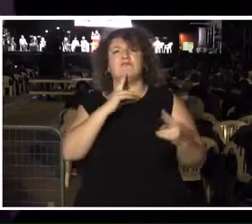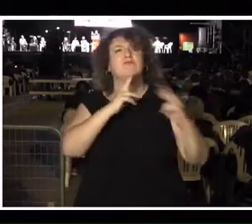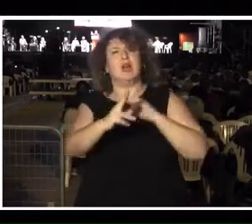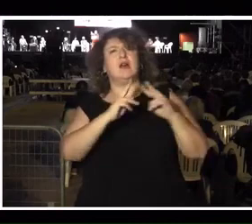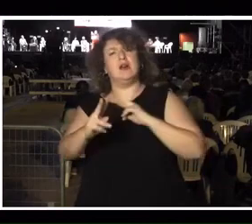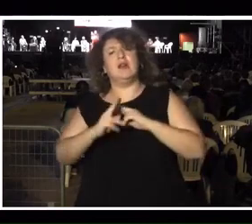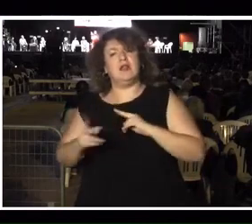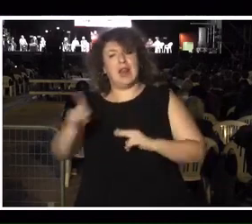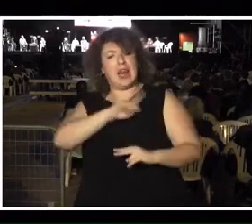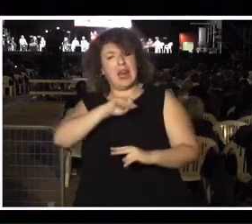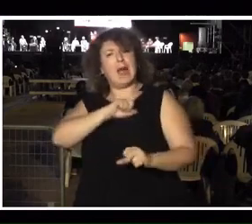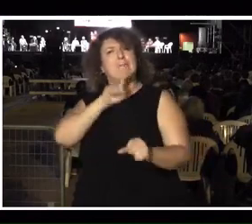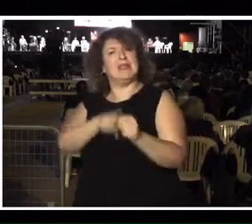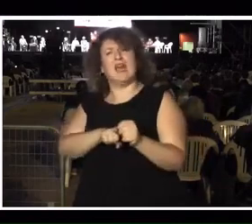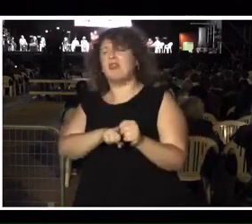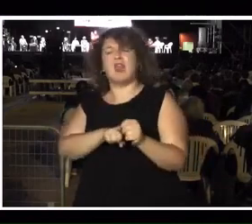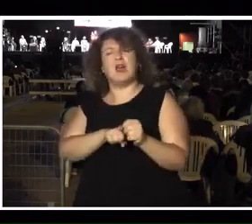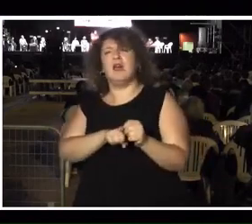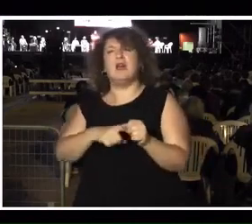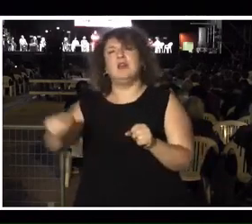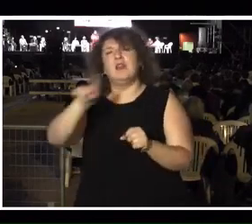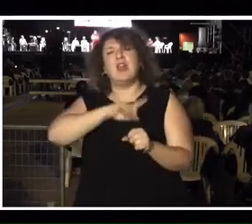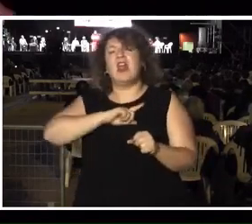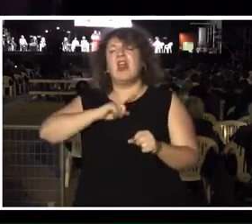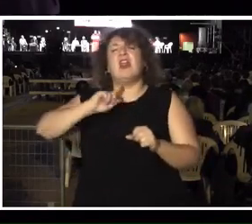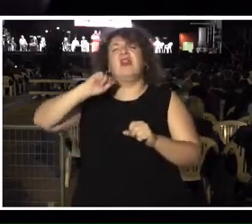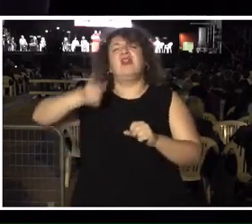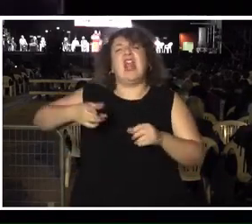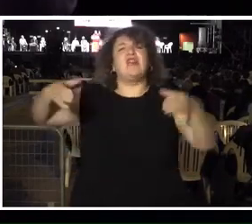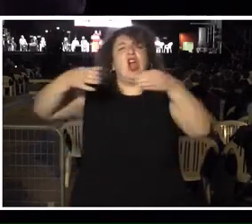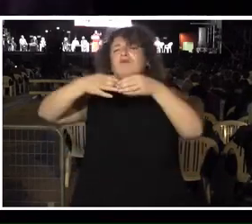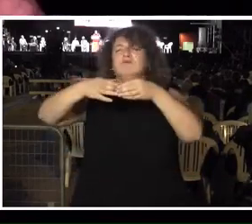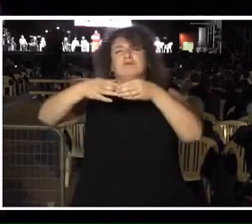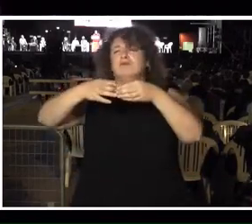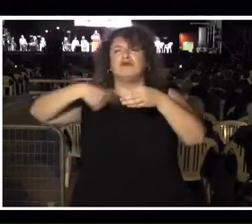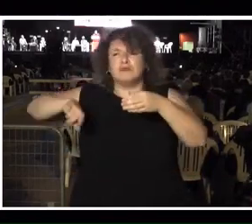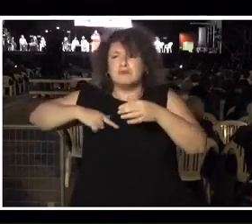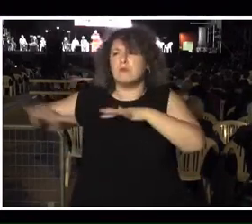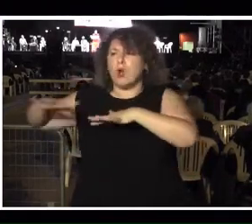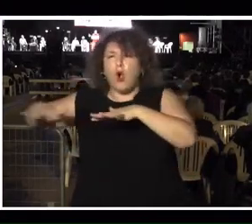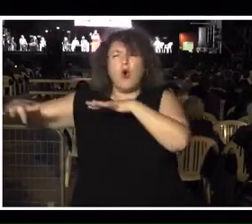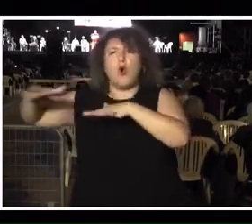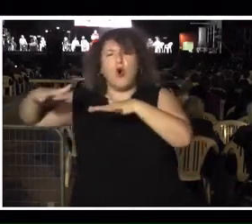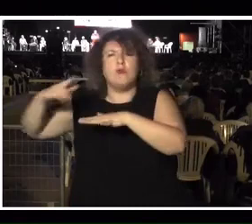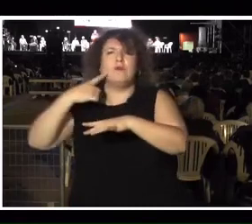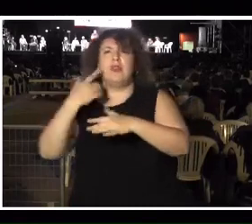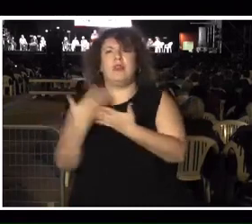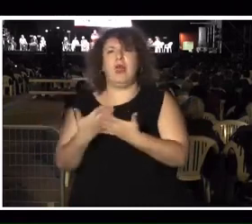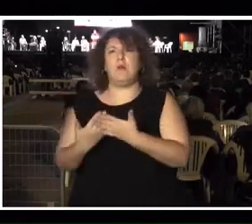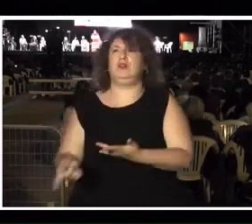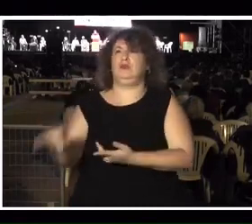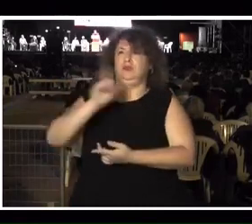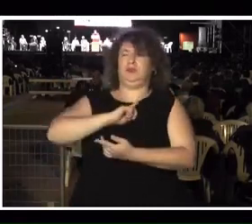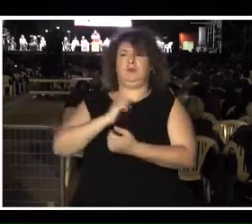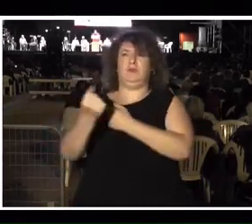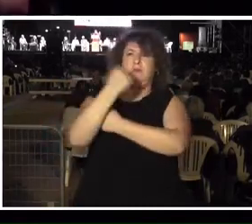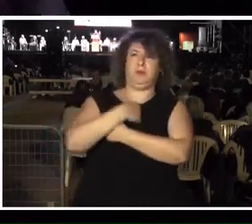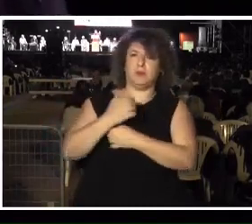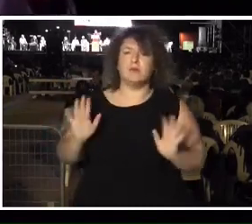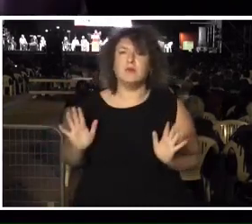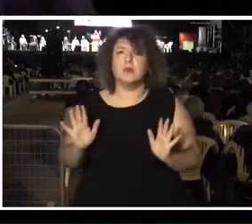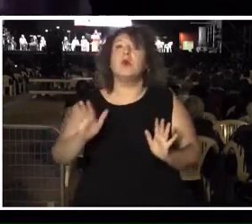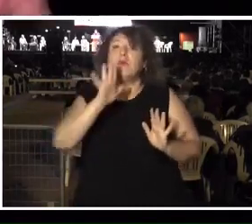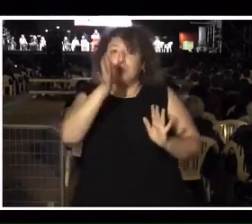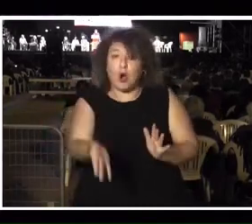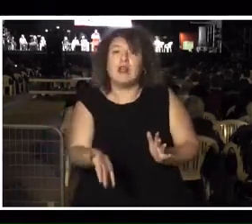la militancia ha estado por encima de sus direcciones. Vosotras y vosotros habéis estado por encima de nosotros, los dirigentes. Y